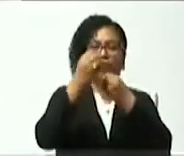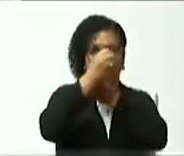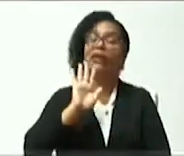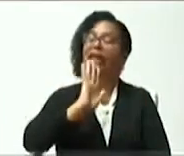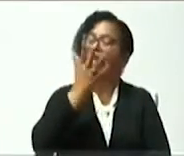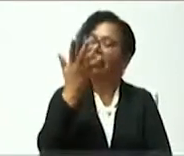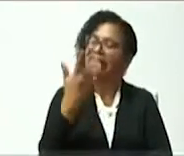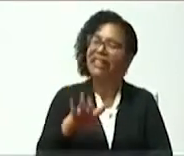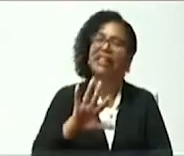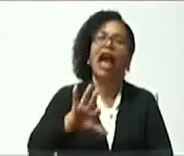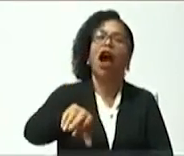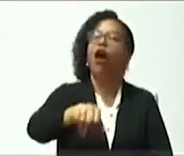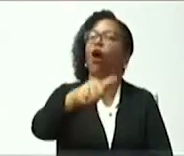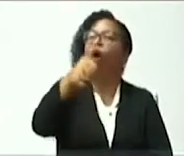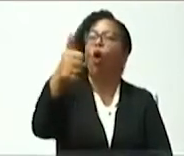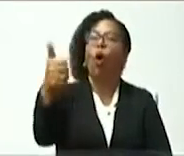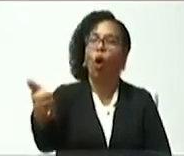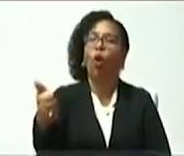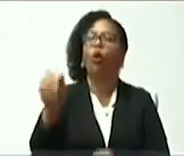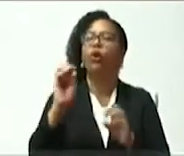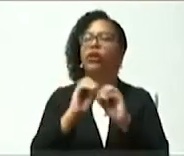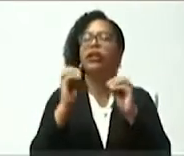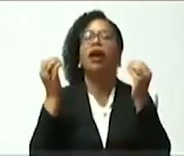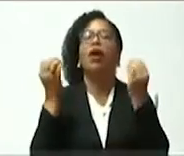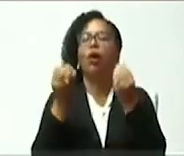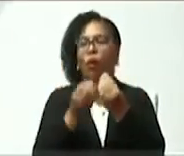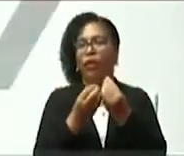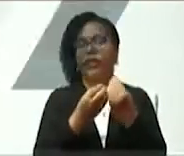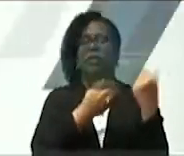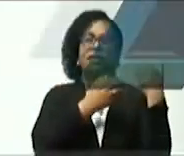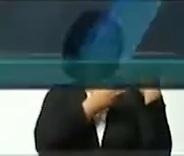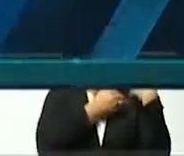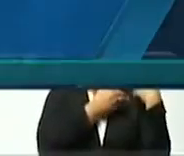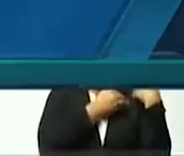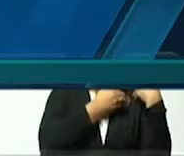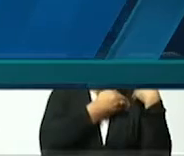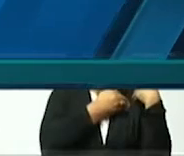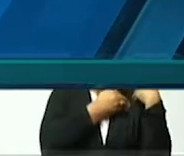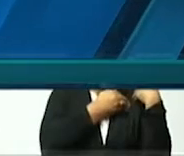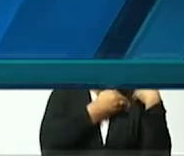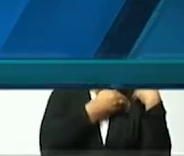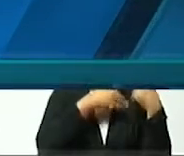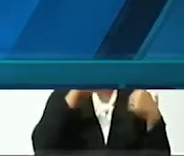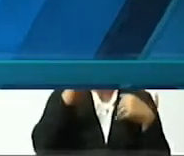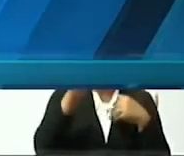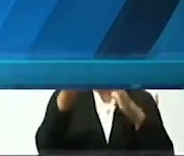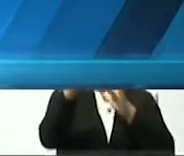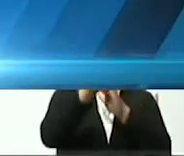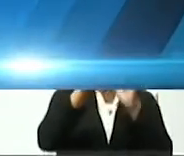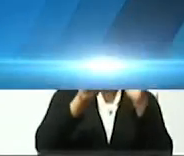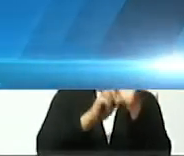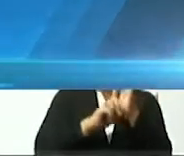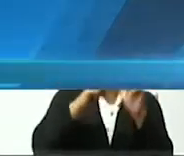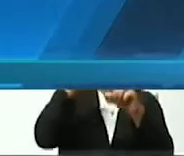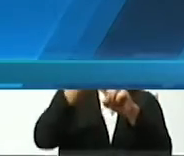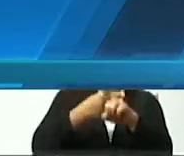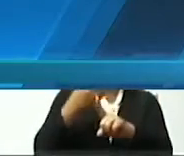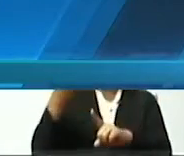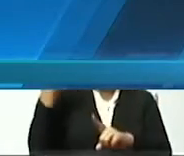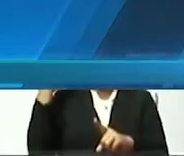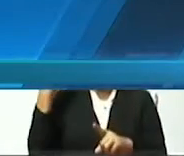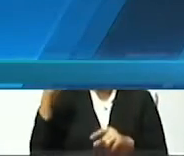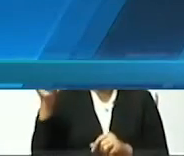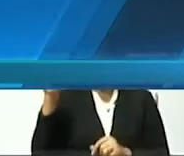estuvieron entonces basado en ese decreto del año pasado del mes pasado queremos preguntarle al poder